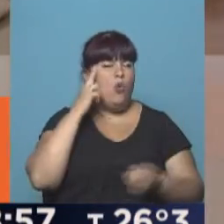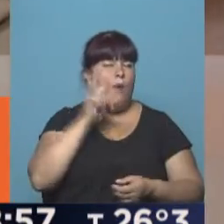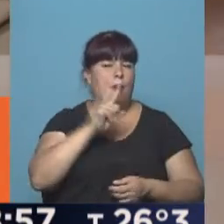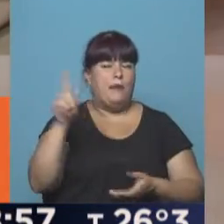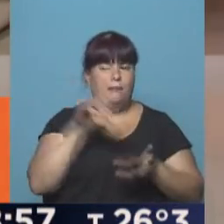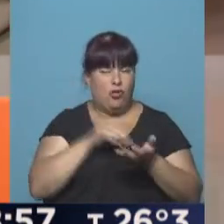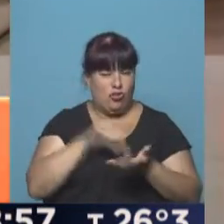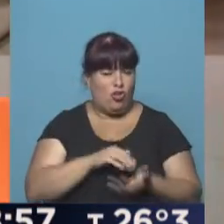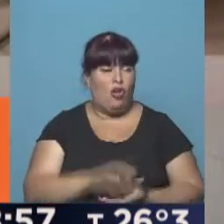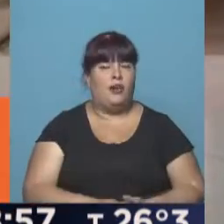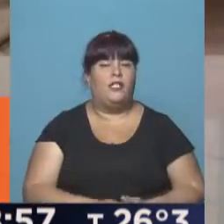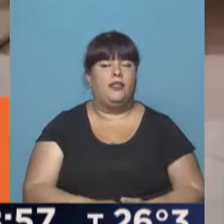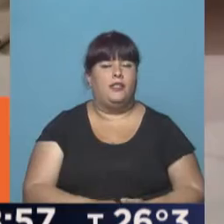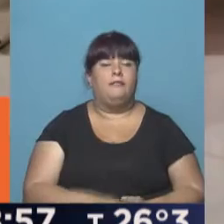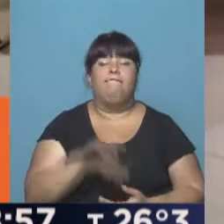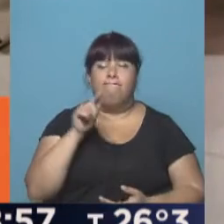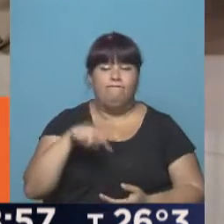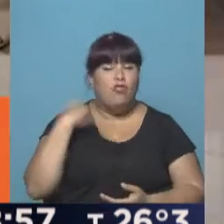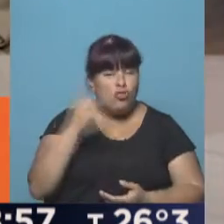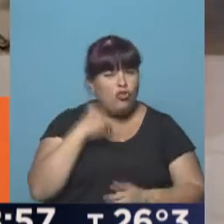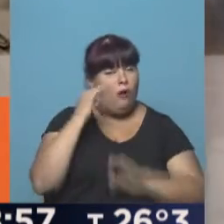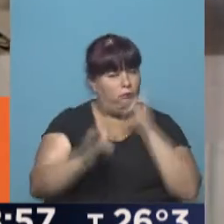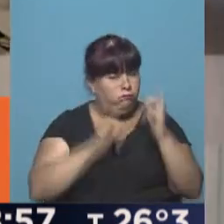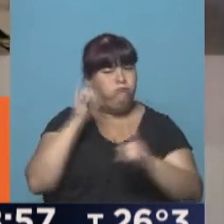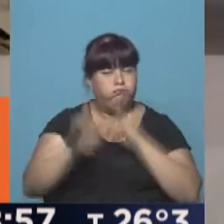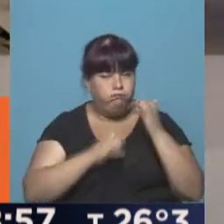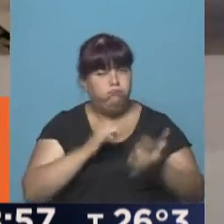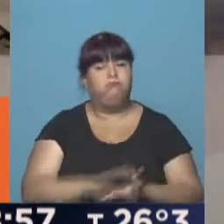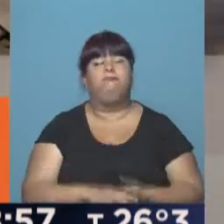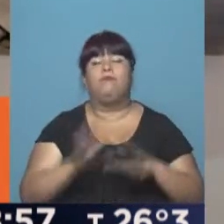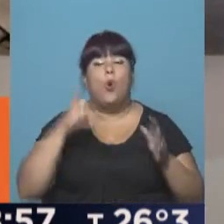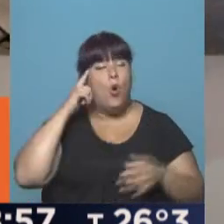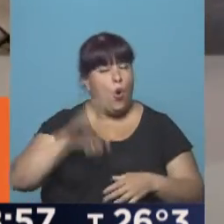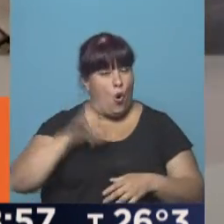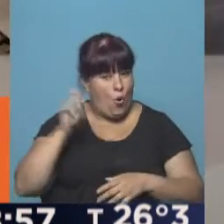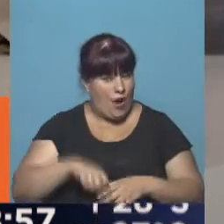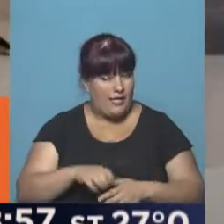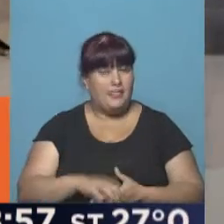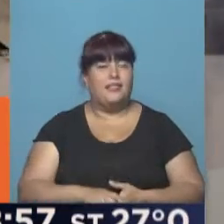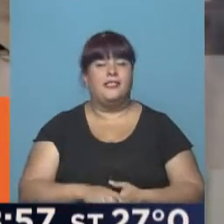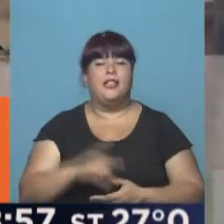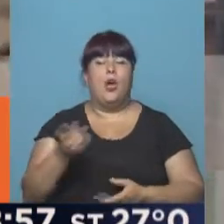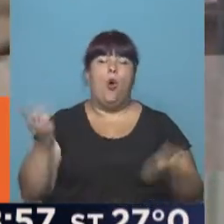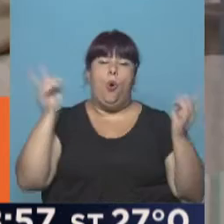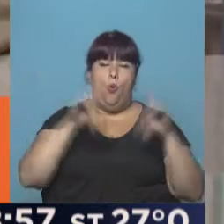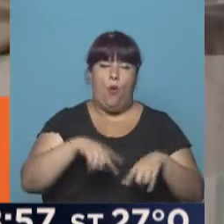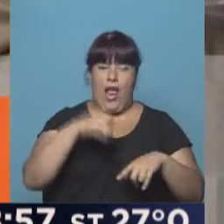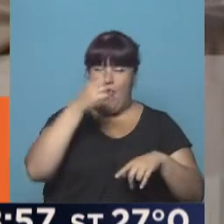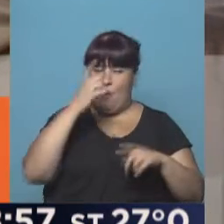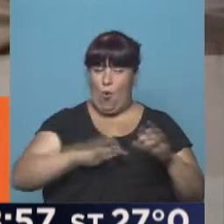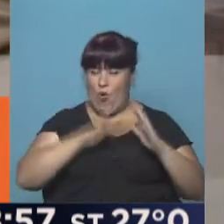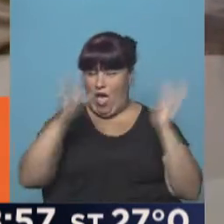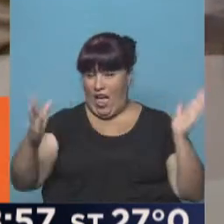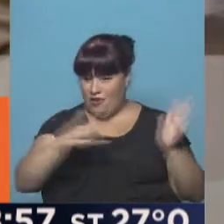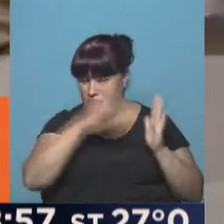millones. Y esto nosotros lo íbamos diciendo. Entonces el juez, al retomar los 12 últimos años,